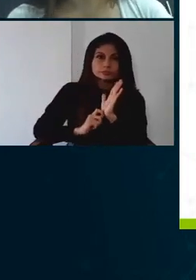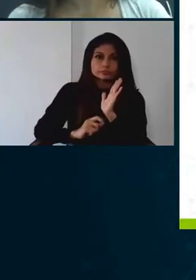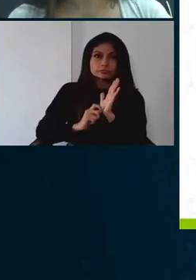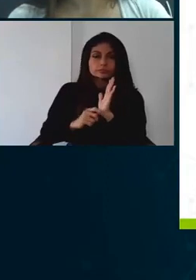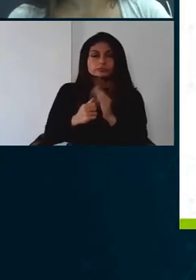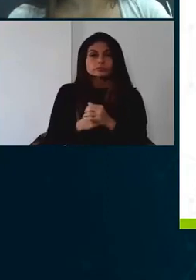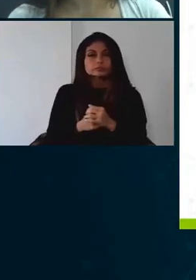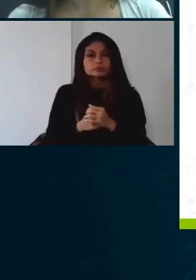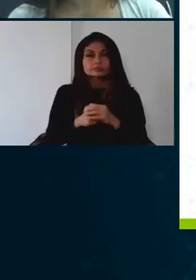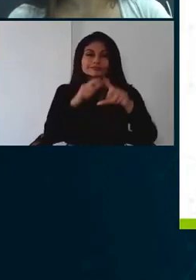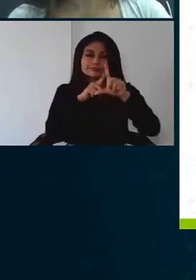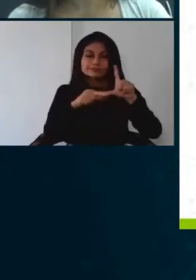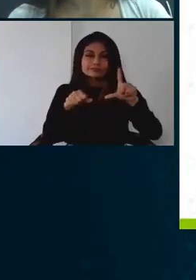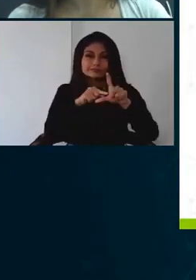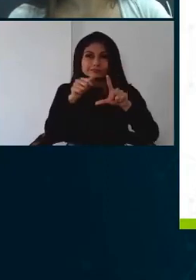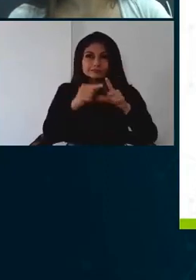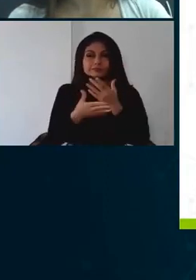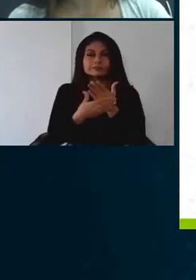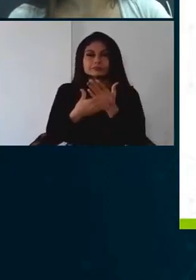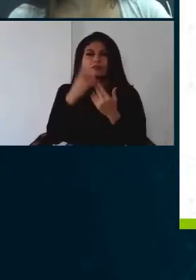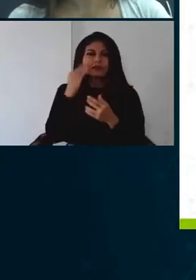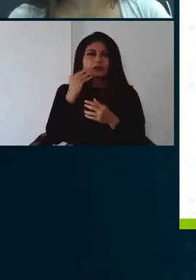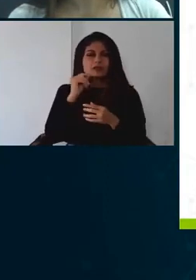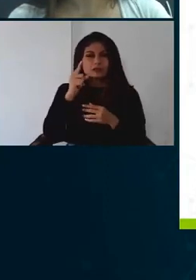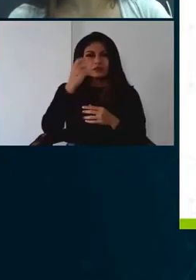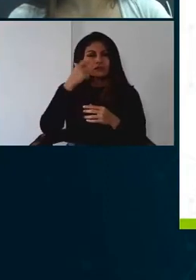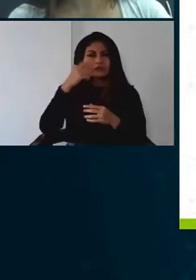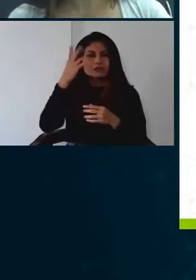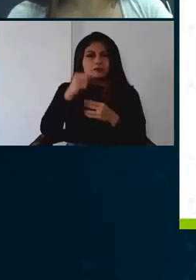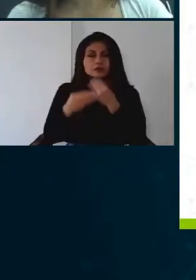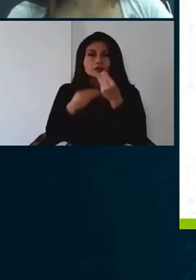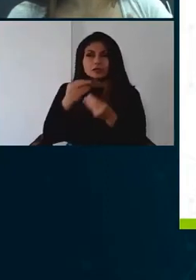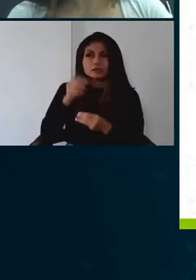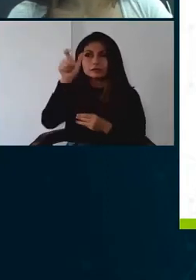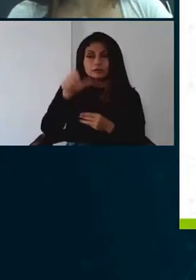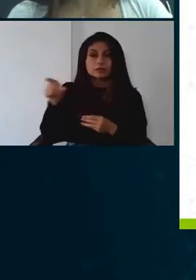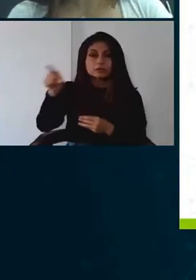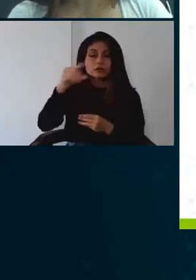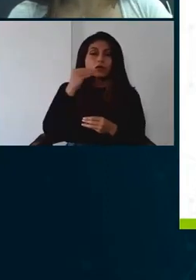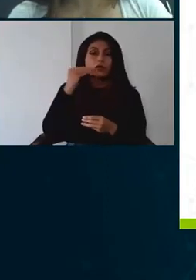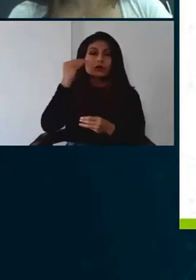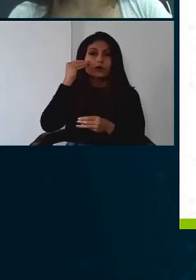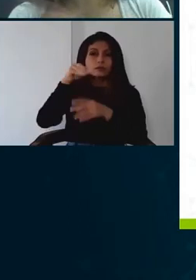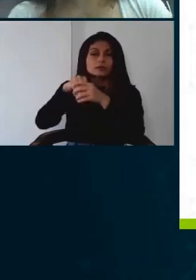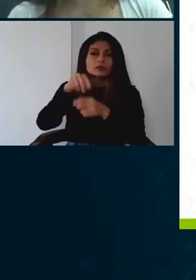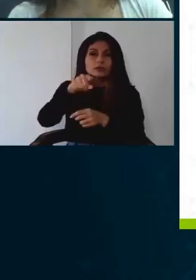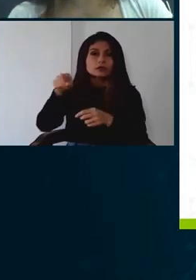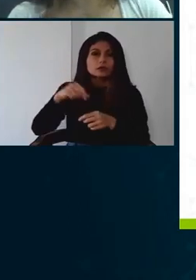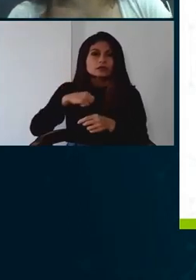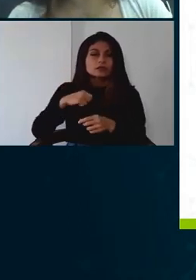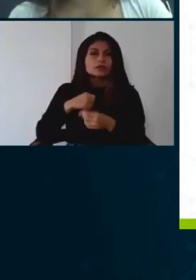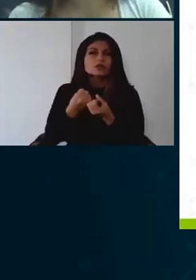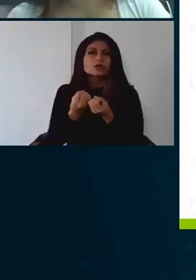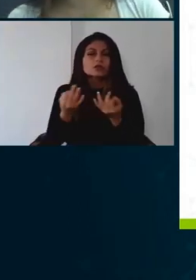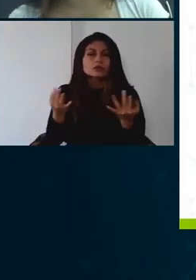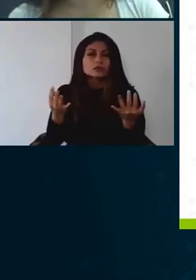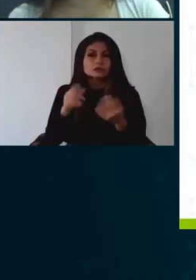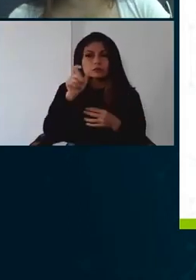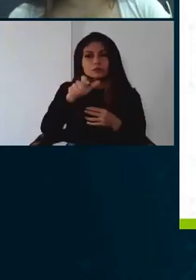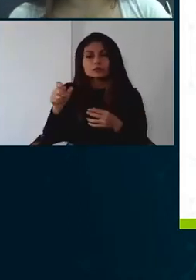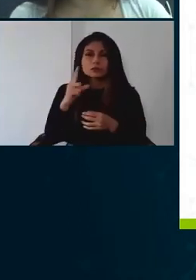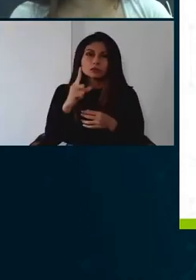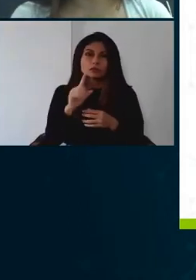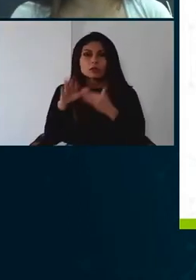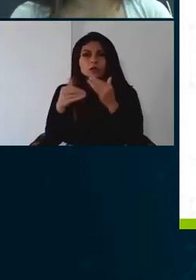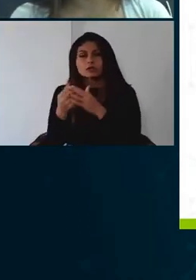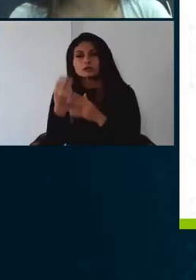Likert también. Más o menos lo que tiene un hogar, una persona, pues las familias están conformadas de 1 a 3 personas, como